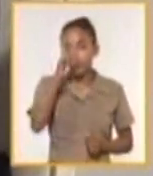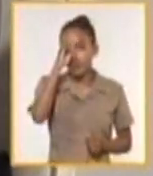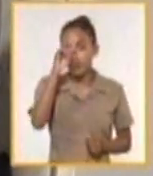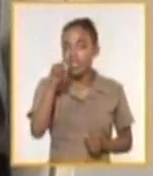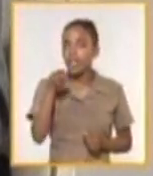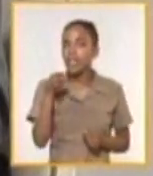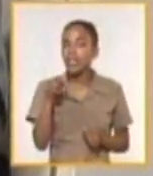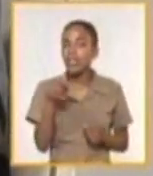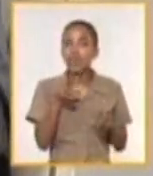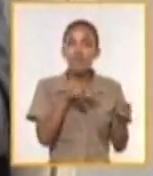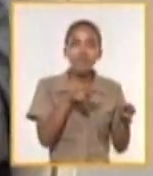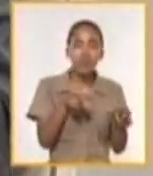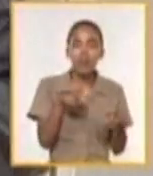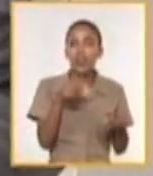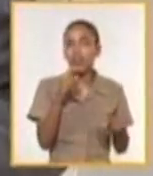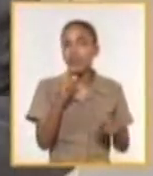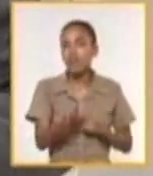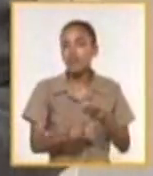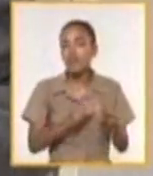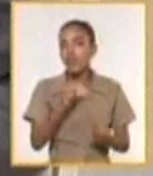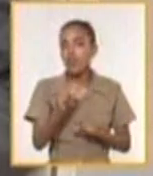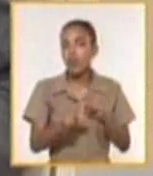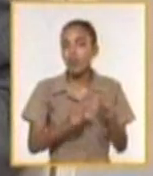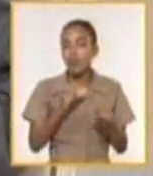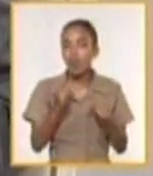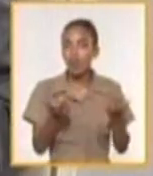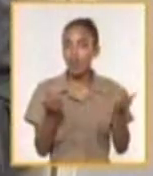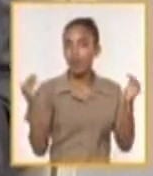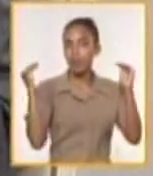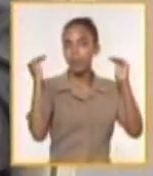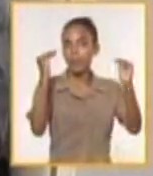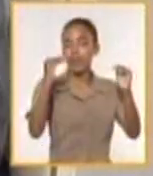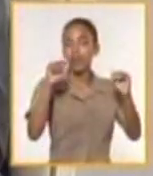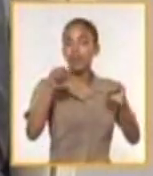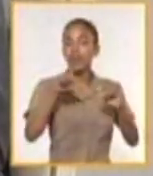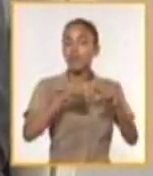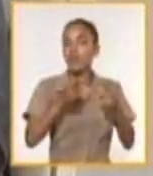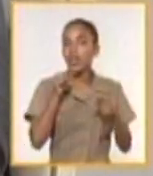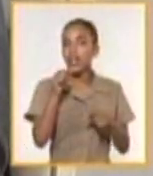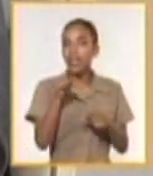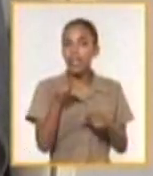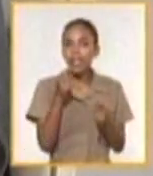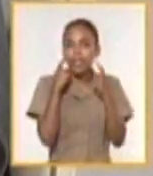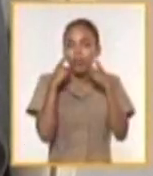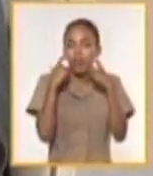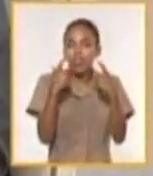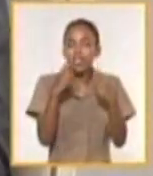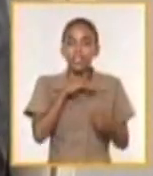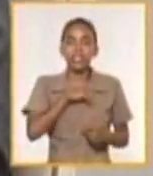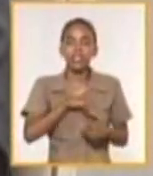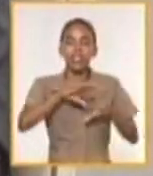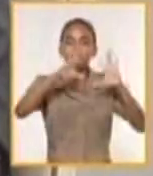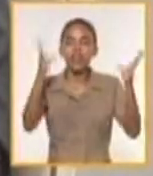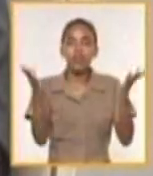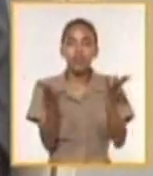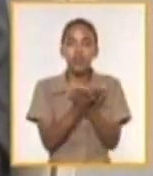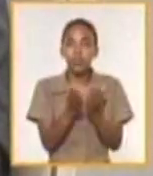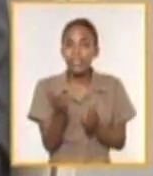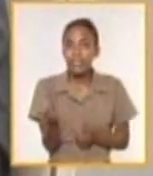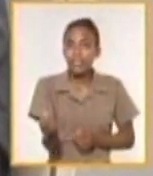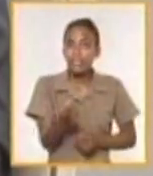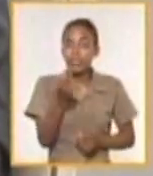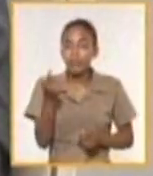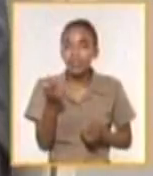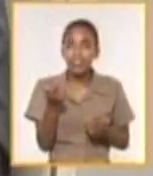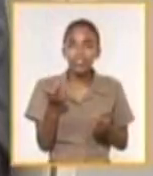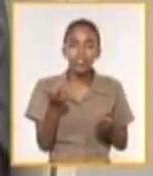empieza a buscar, digamos, paradigmas, porque para él era importantísimo. Es decir, él sentía que el mundo de repente había quedado sin un sostén